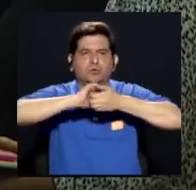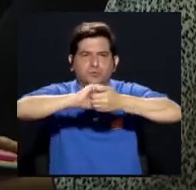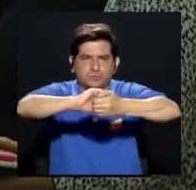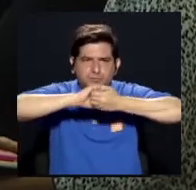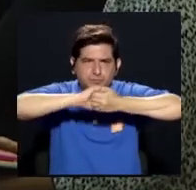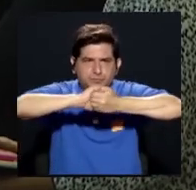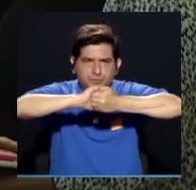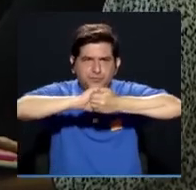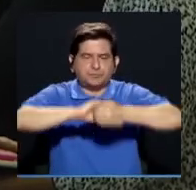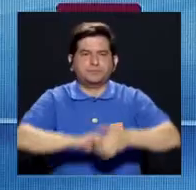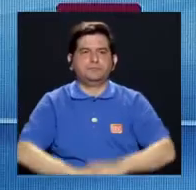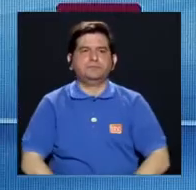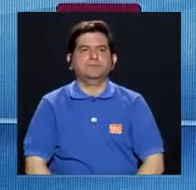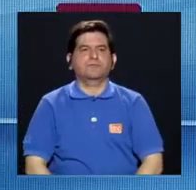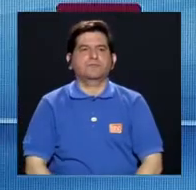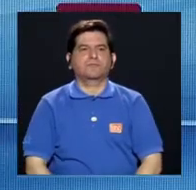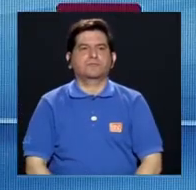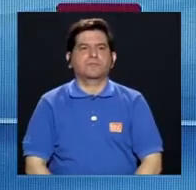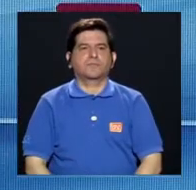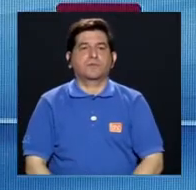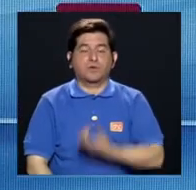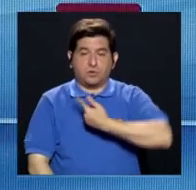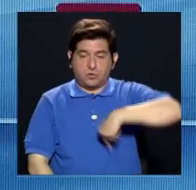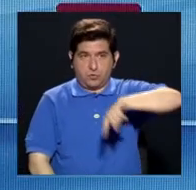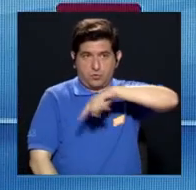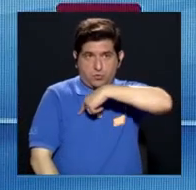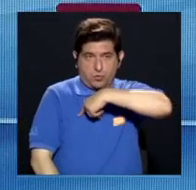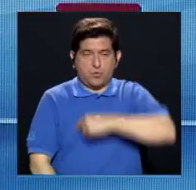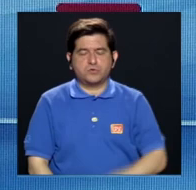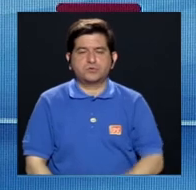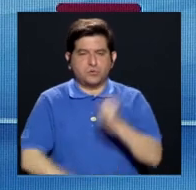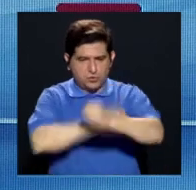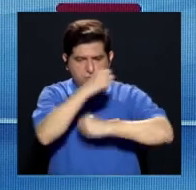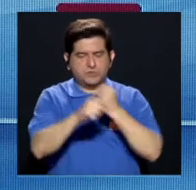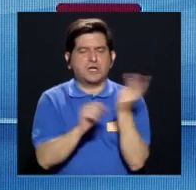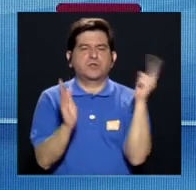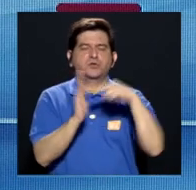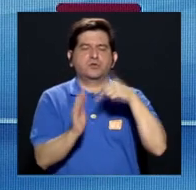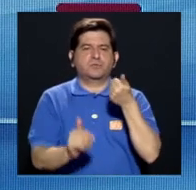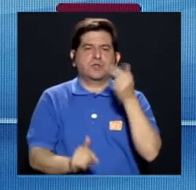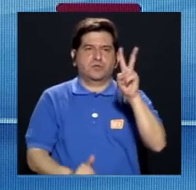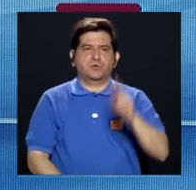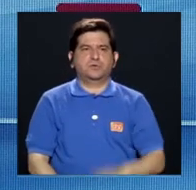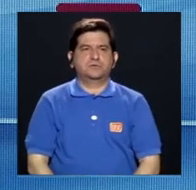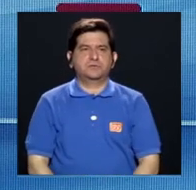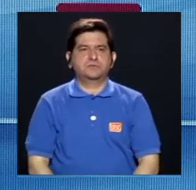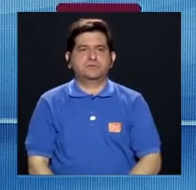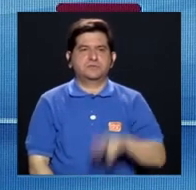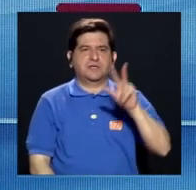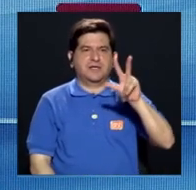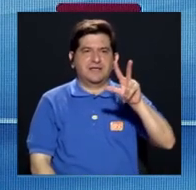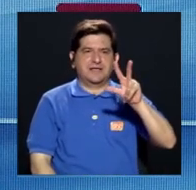colaboración. Es así como hemos pasado en el año 2012 de tener